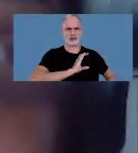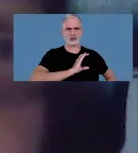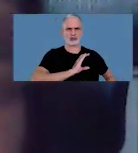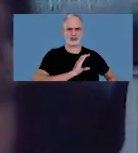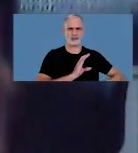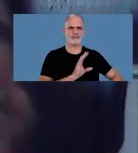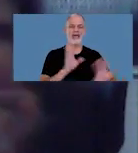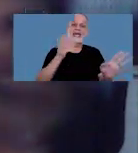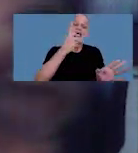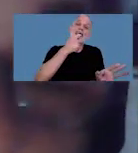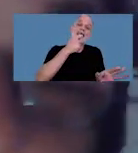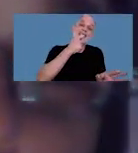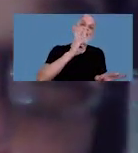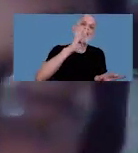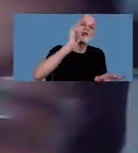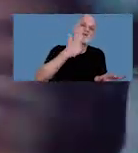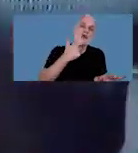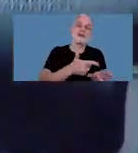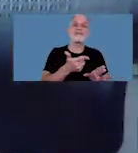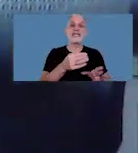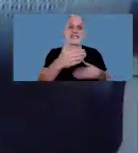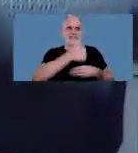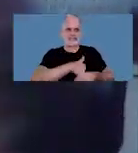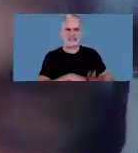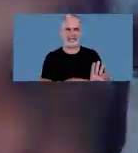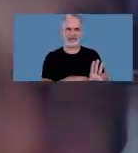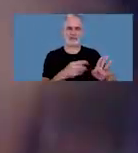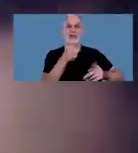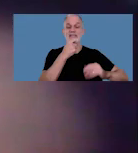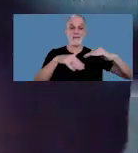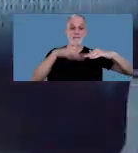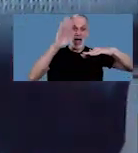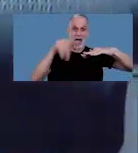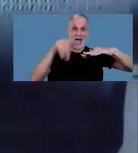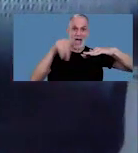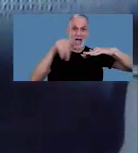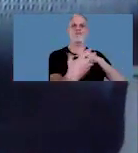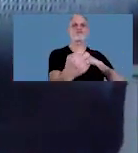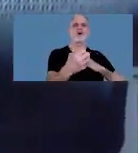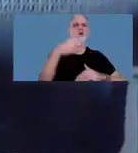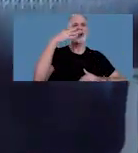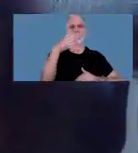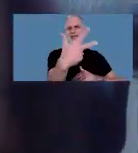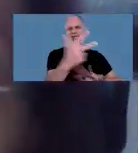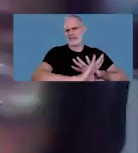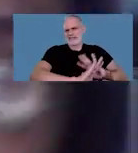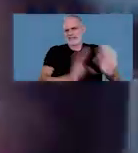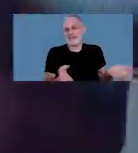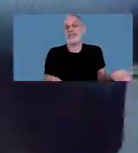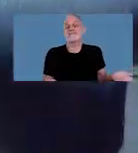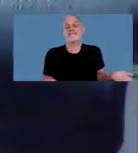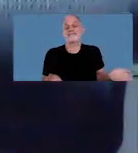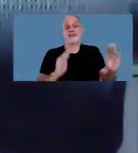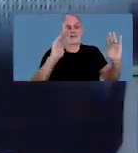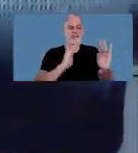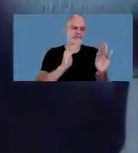Y si fuiste sí, o sea, si superaste eso, te retuvieron por la 4003, así que sería una